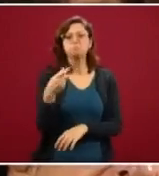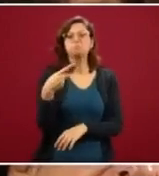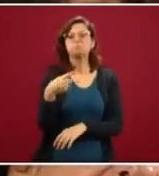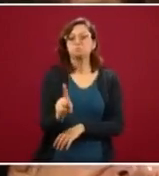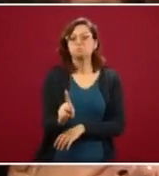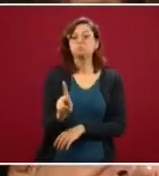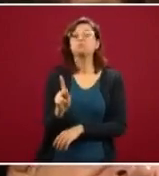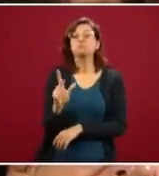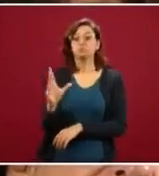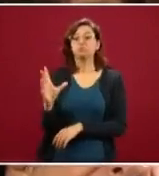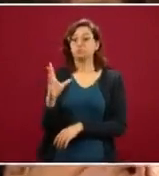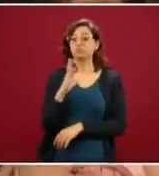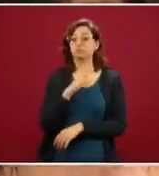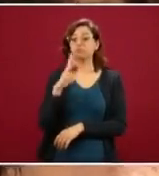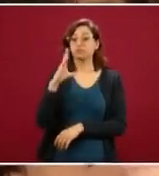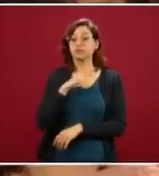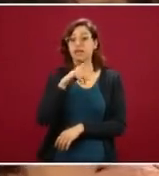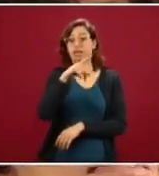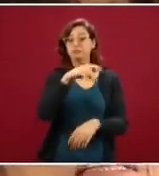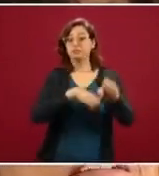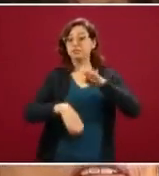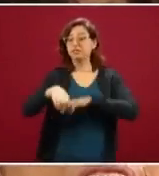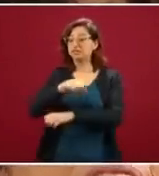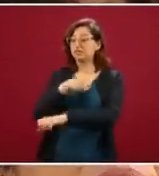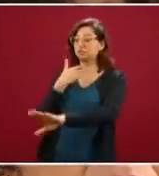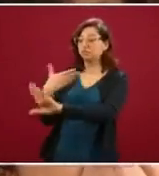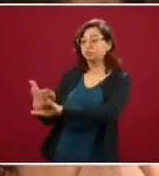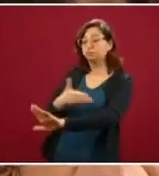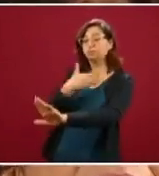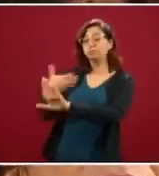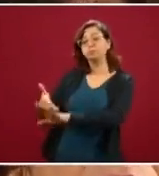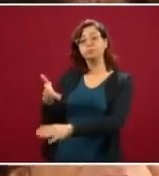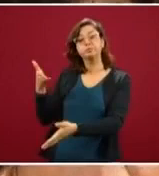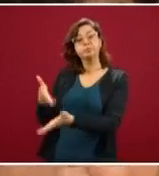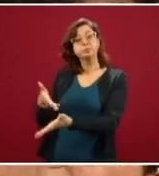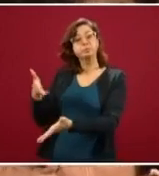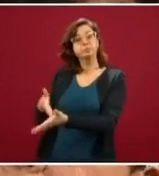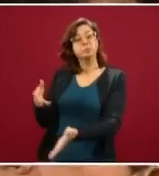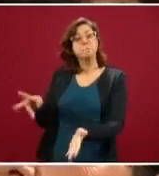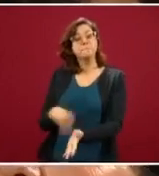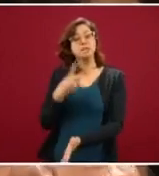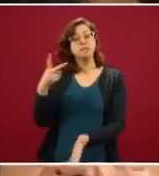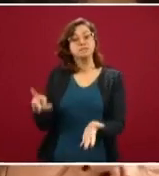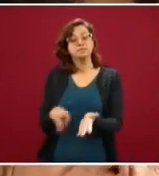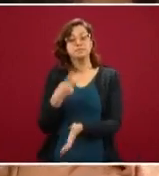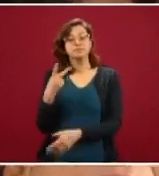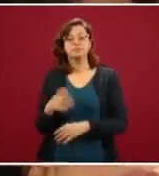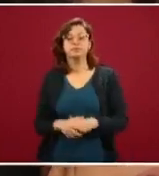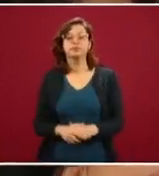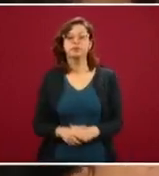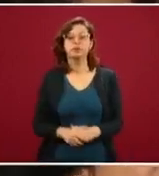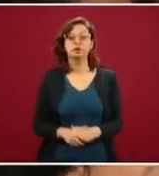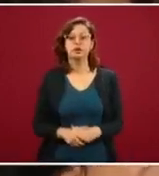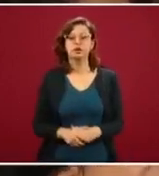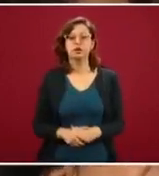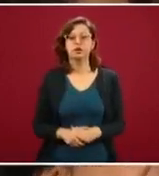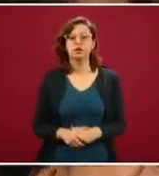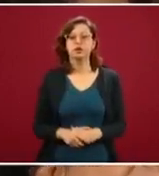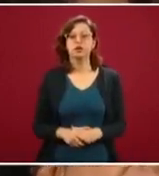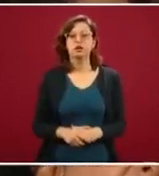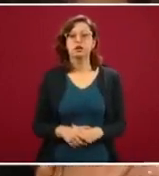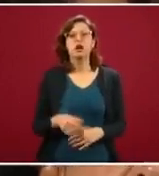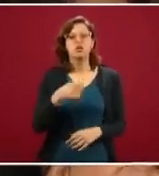acoso constante por parte de la empresa. Nos denuncias a una Cristina Aurebrash,